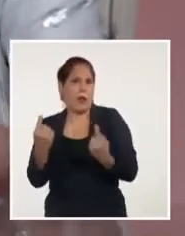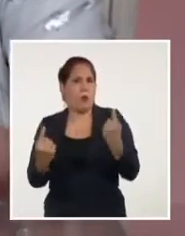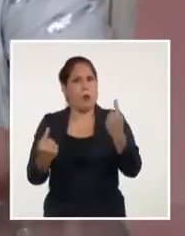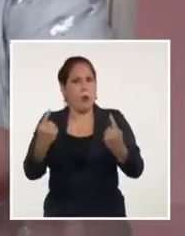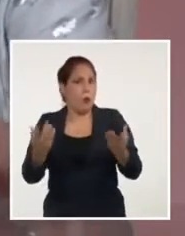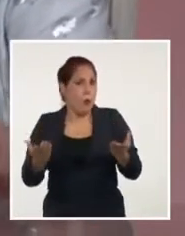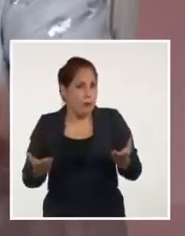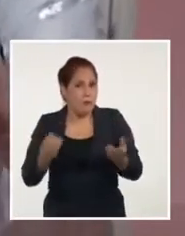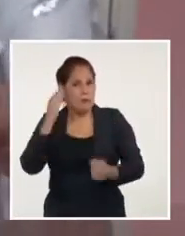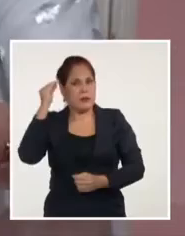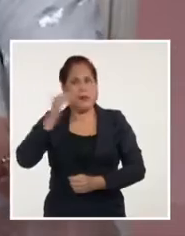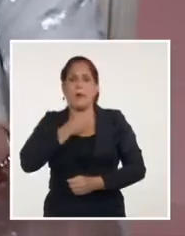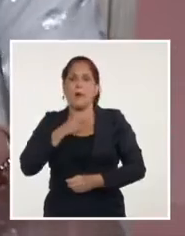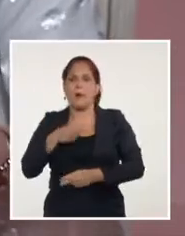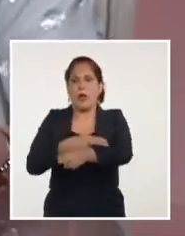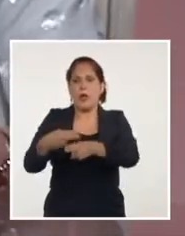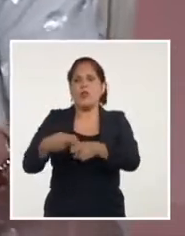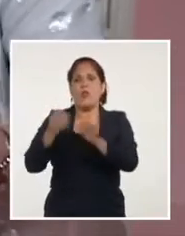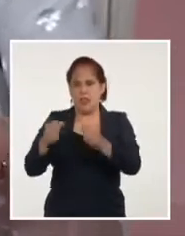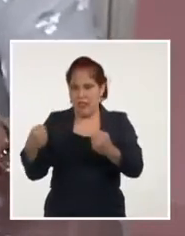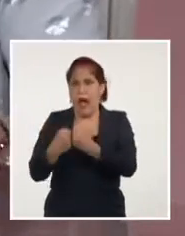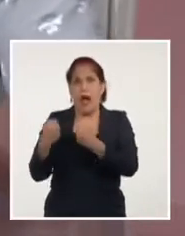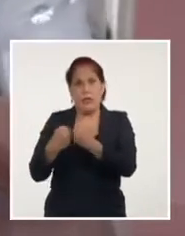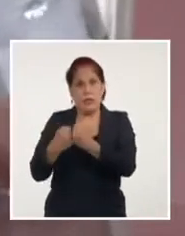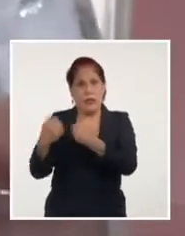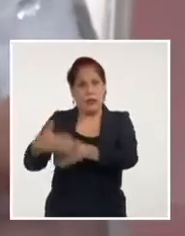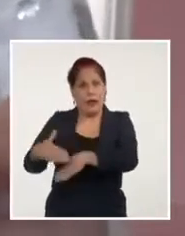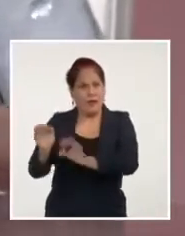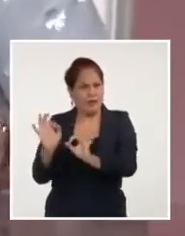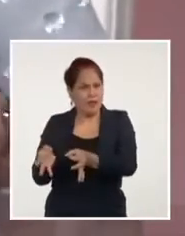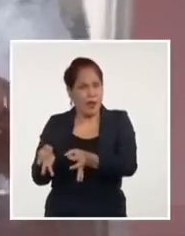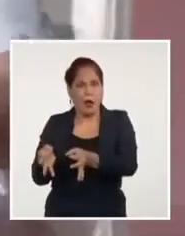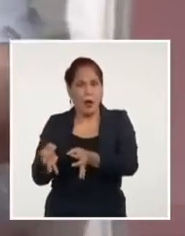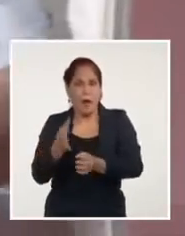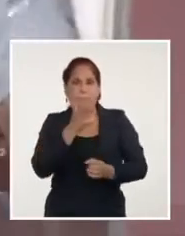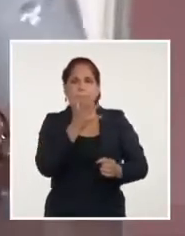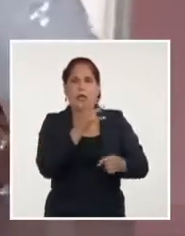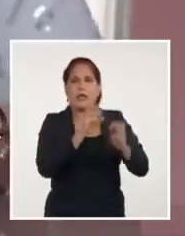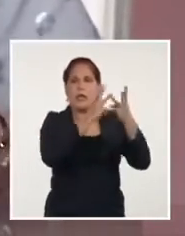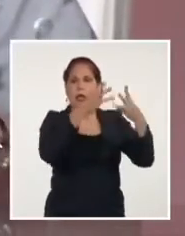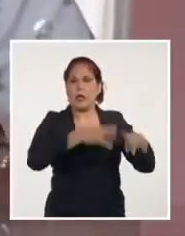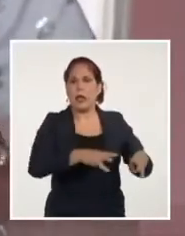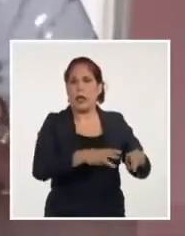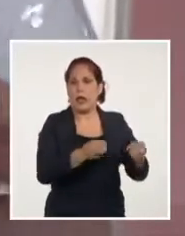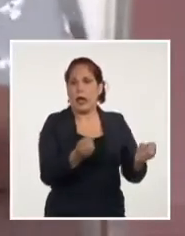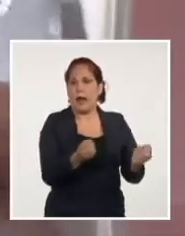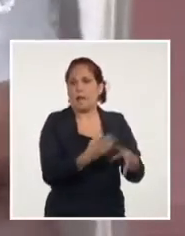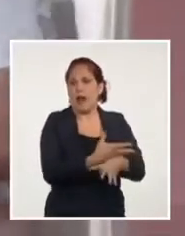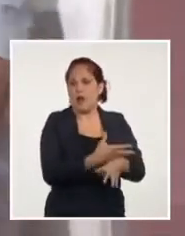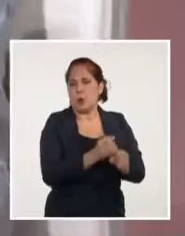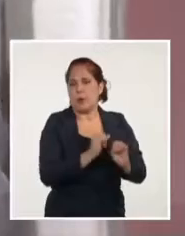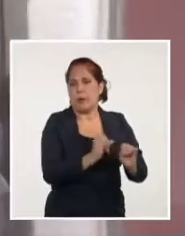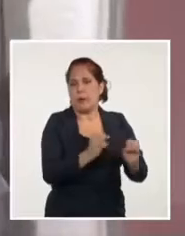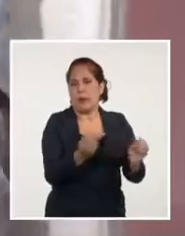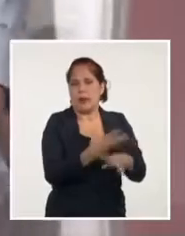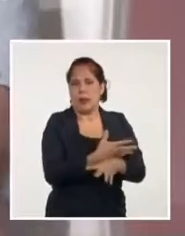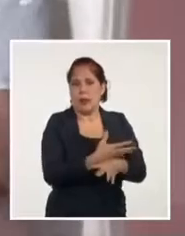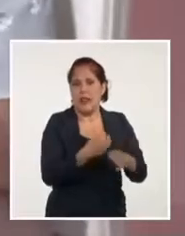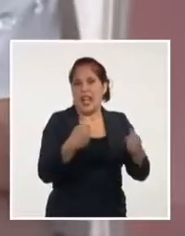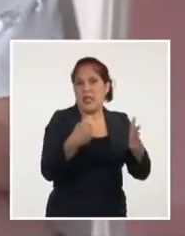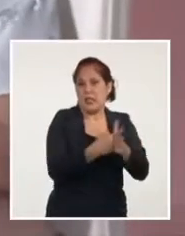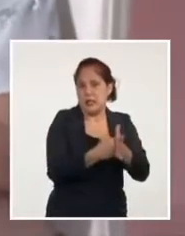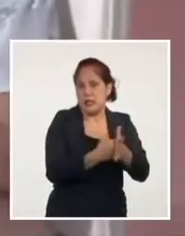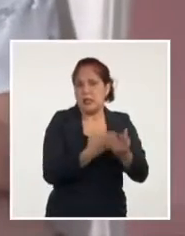si este hecho realmente fue un accidente que ocurrió o realmente tiene una exageración y una construcción por detrás. Y entonces, esa fotografía que le